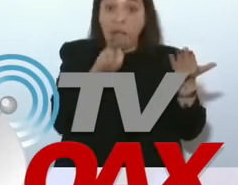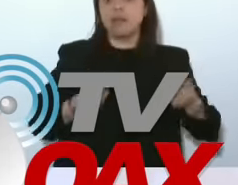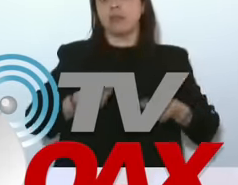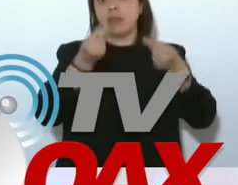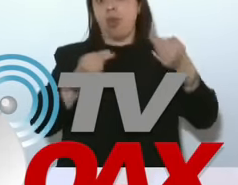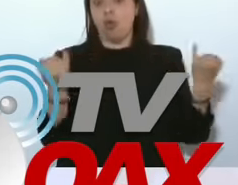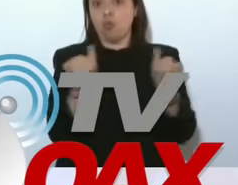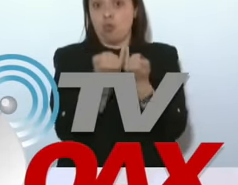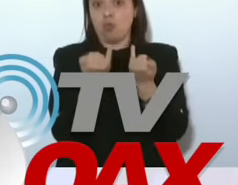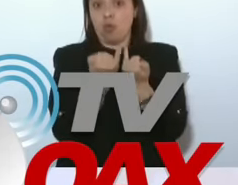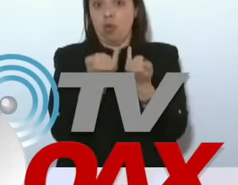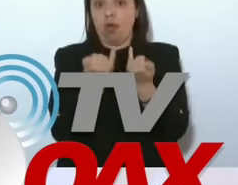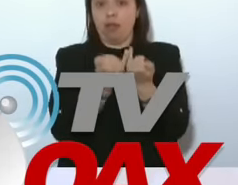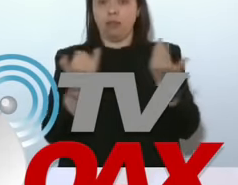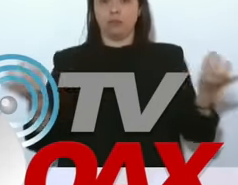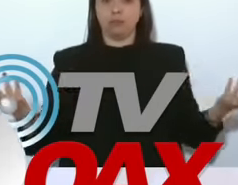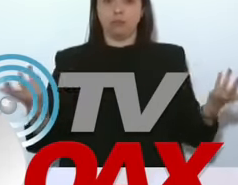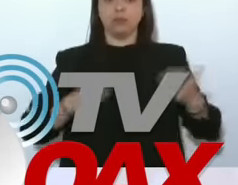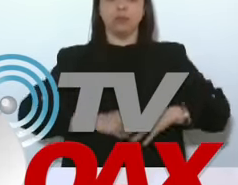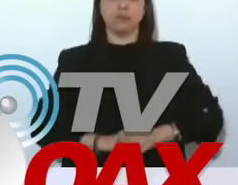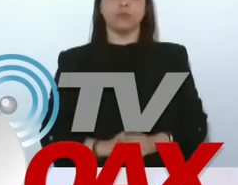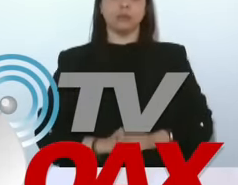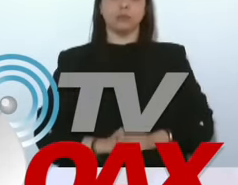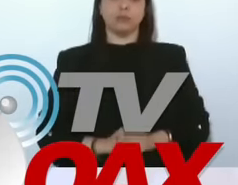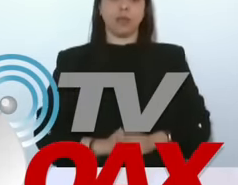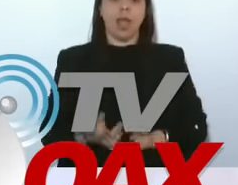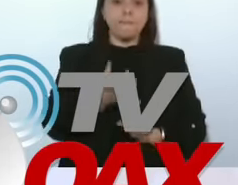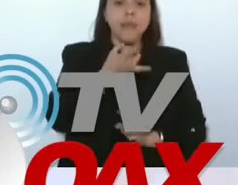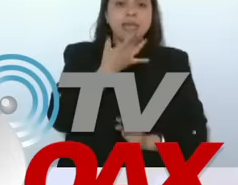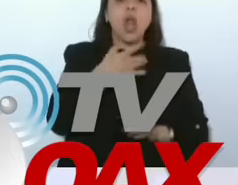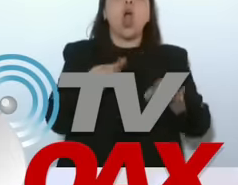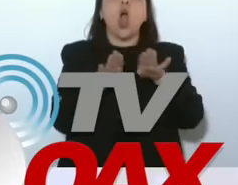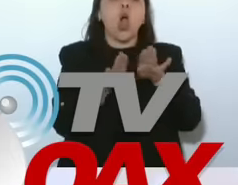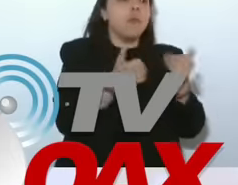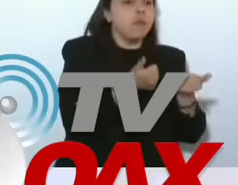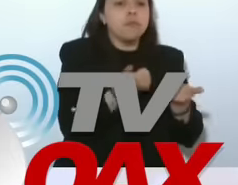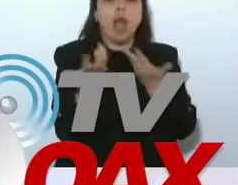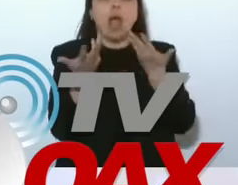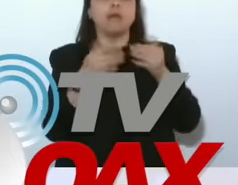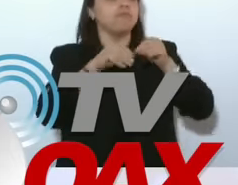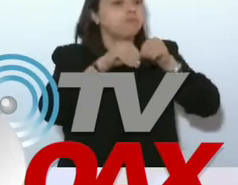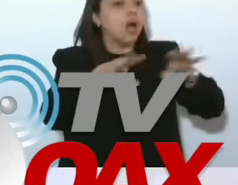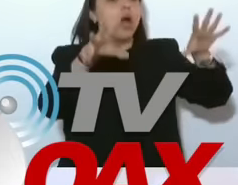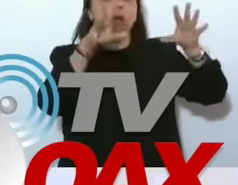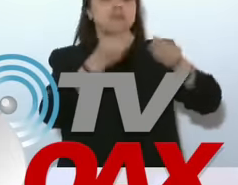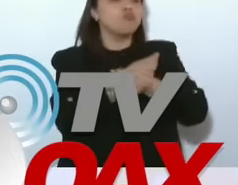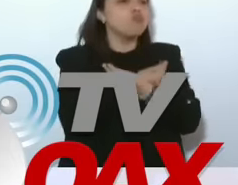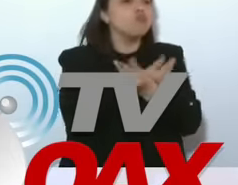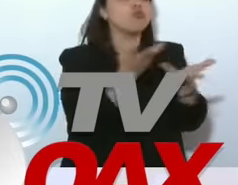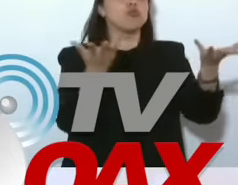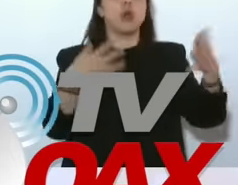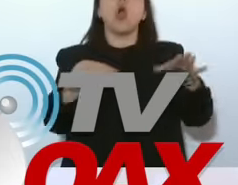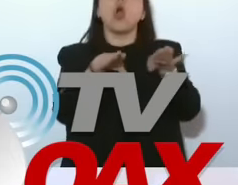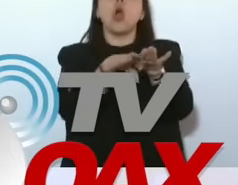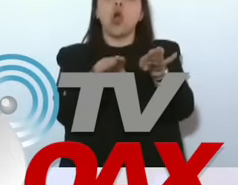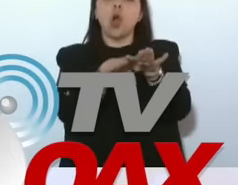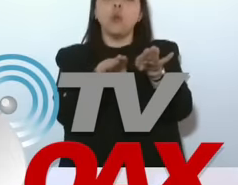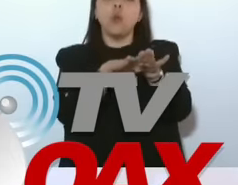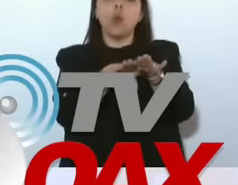la distribución de los medicamentos. Y el otro negocio es que llegaron a